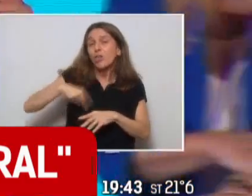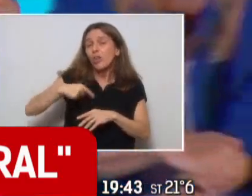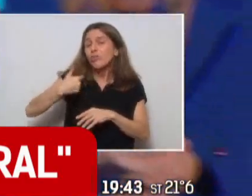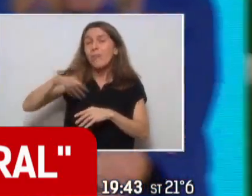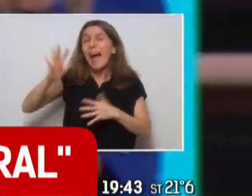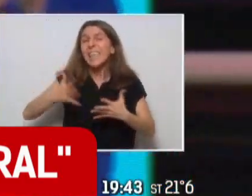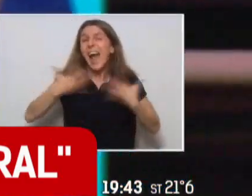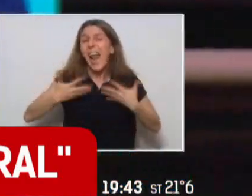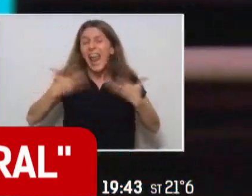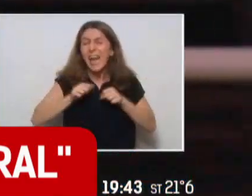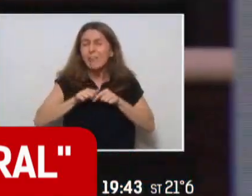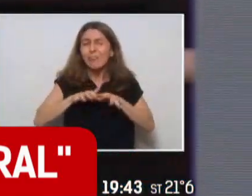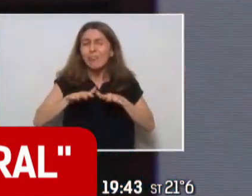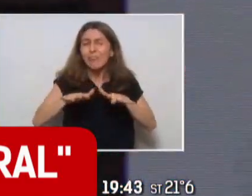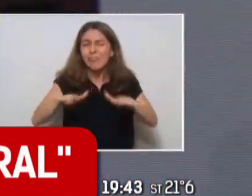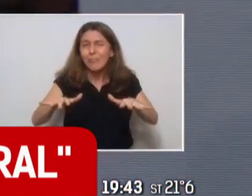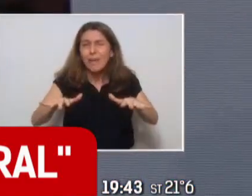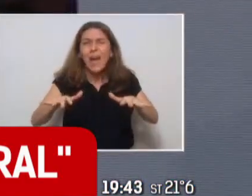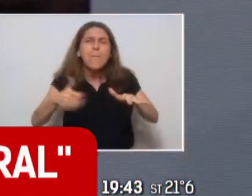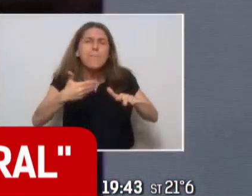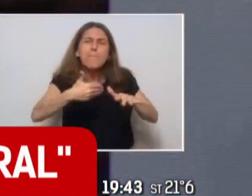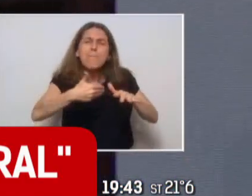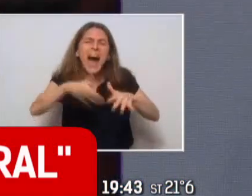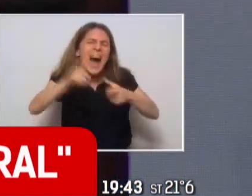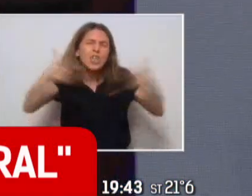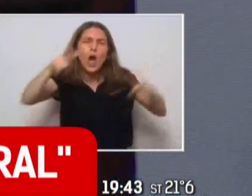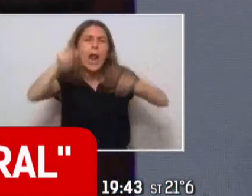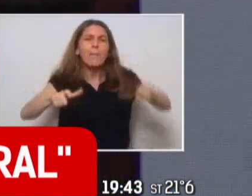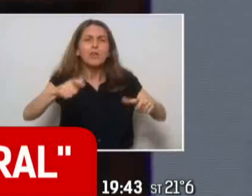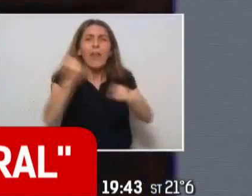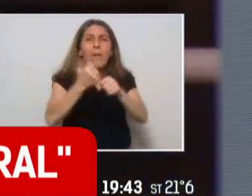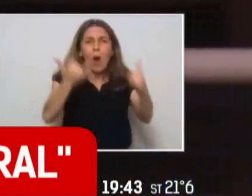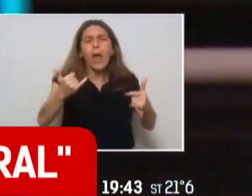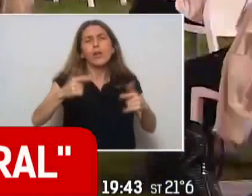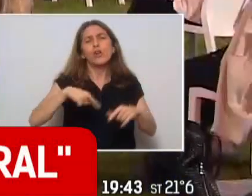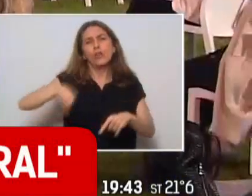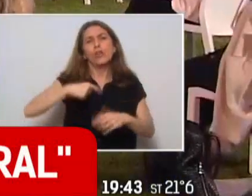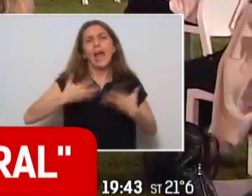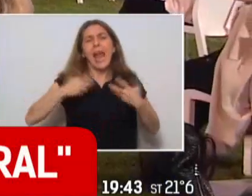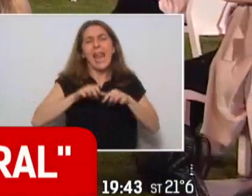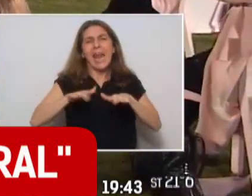le trajo a la inmensa mayoría de los argentinos que trabajan.